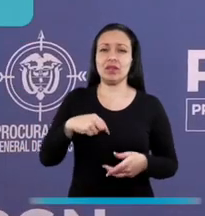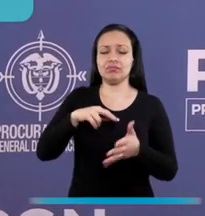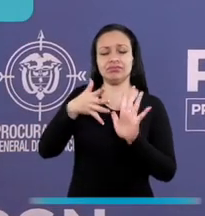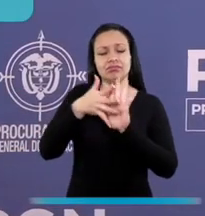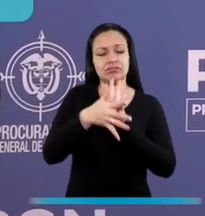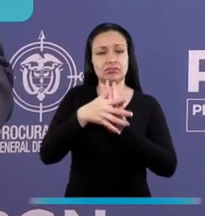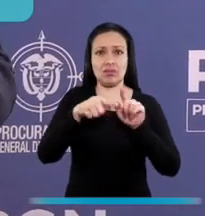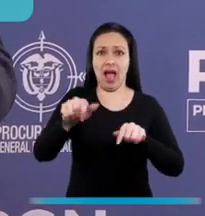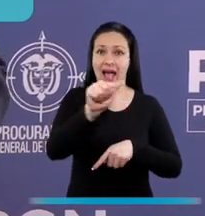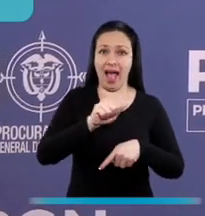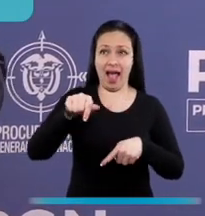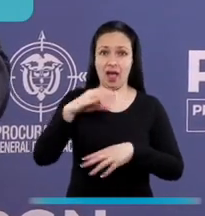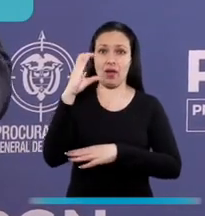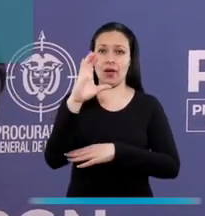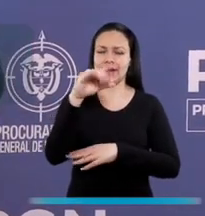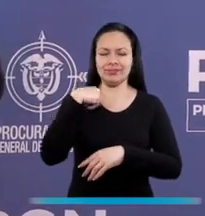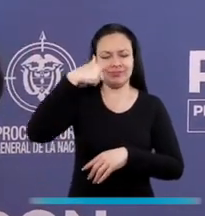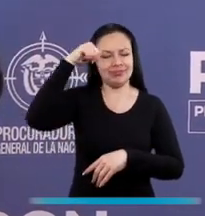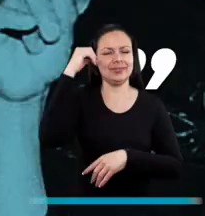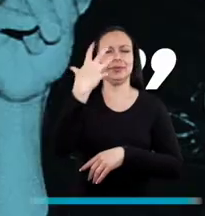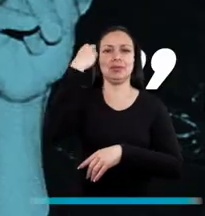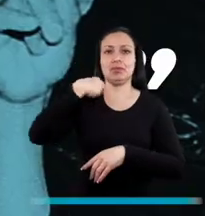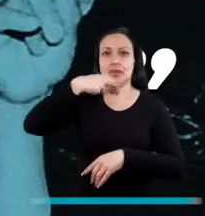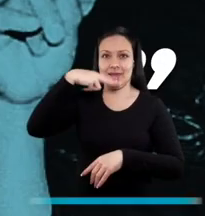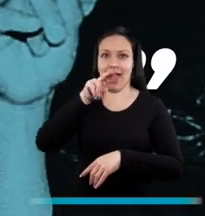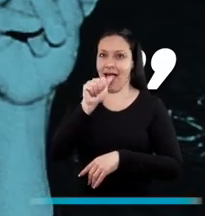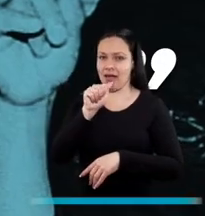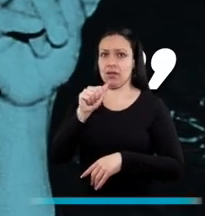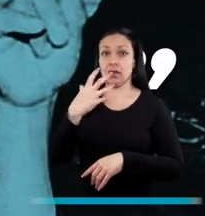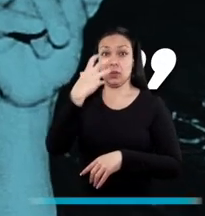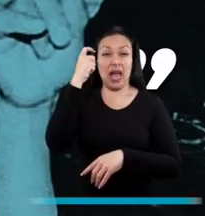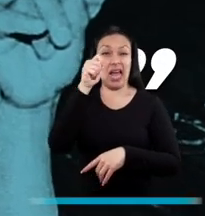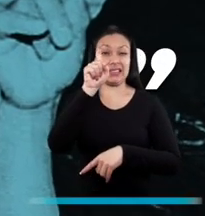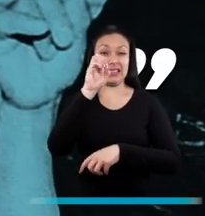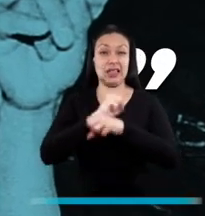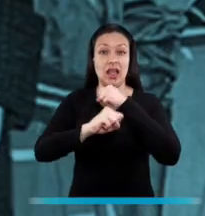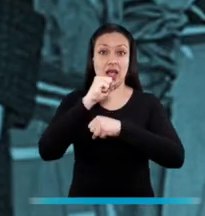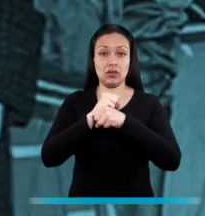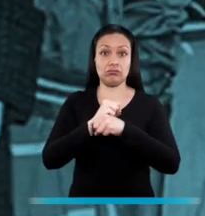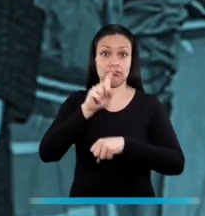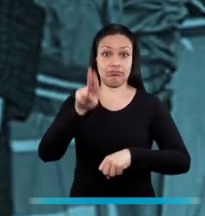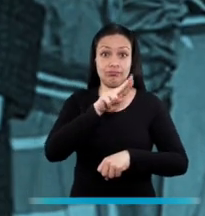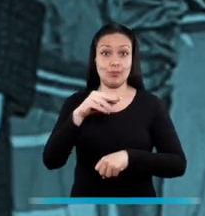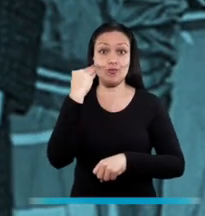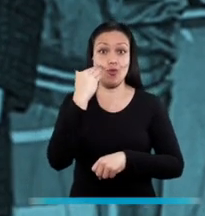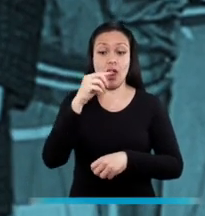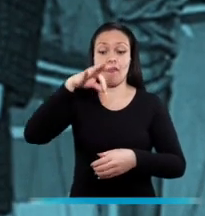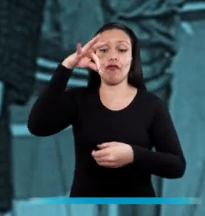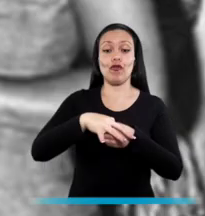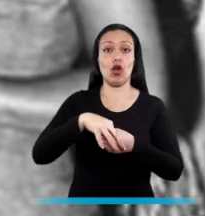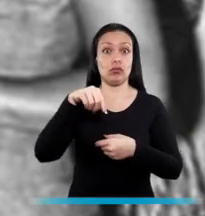Cuando uno le cuenta a las niñas de este país, incluyendo a mis dos hijas, que hace 60 años las mujeres no votaban en Colombia y tenían